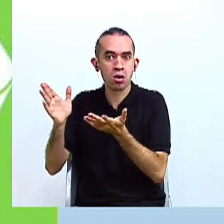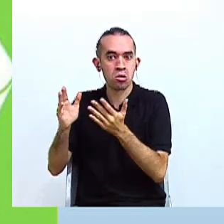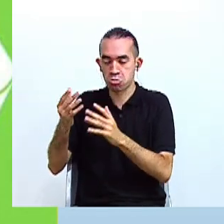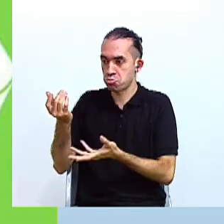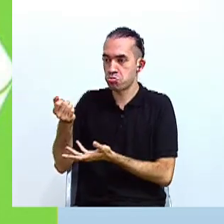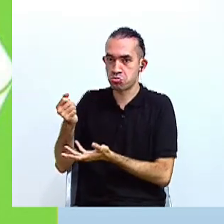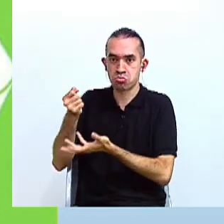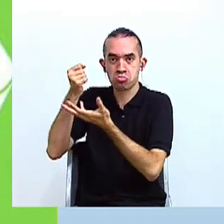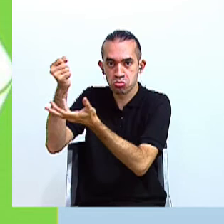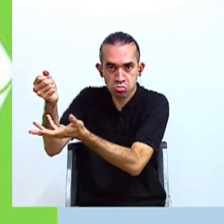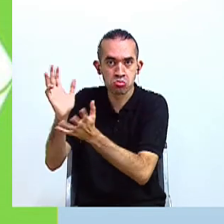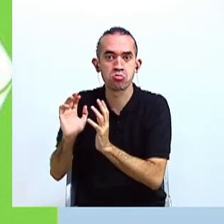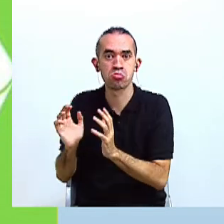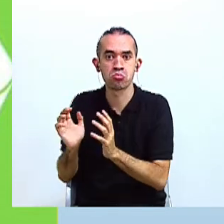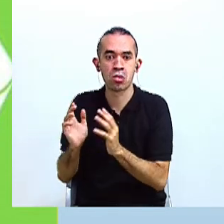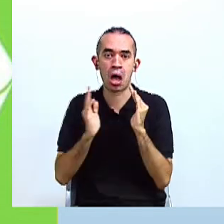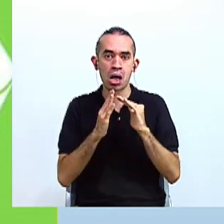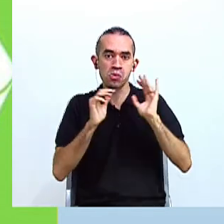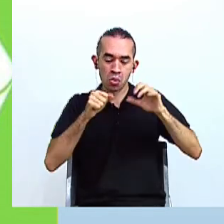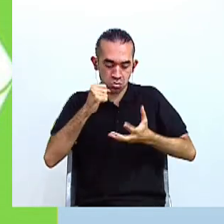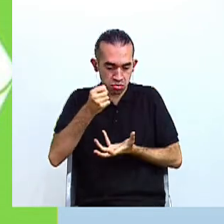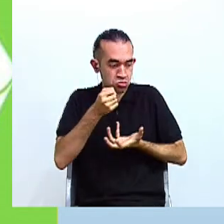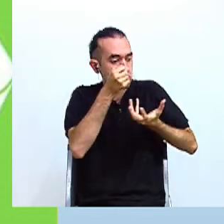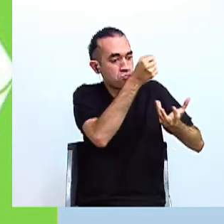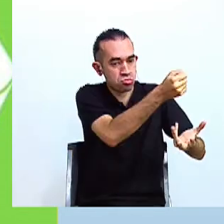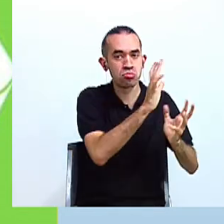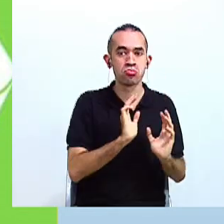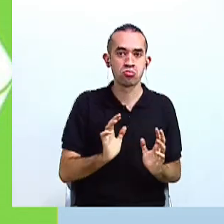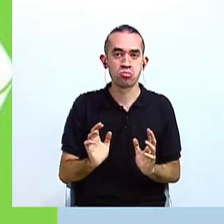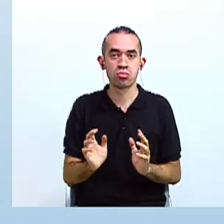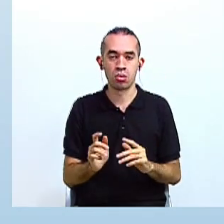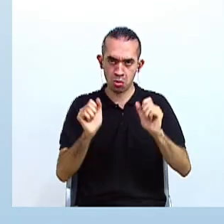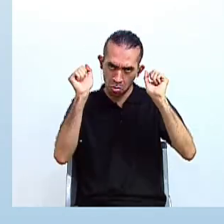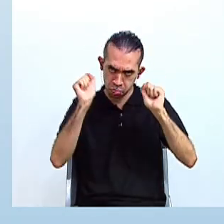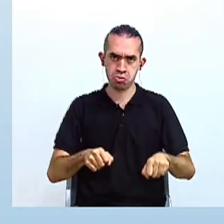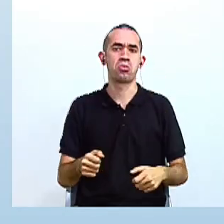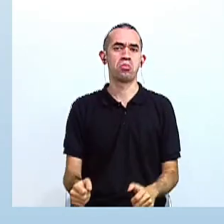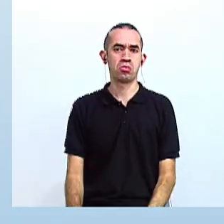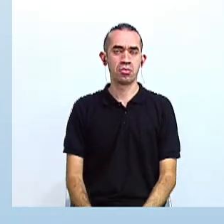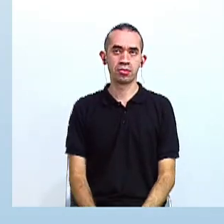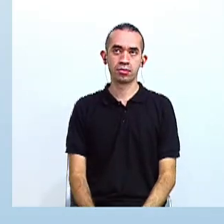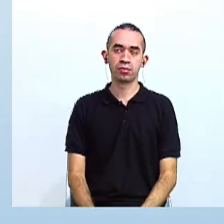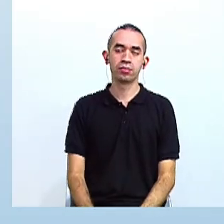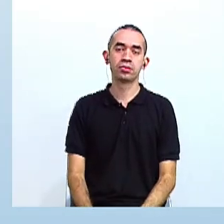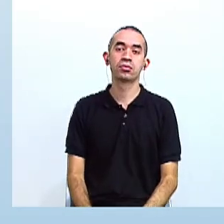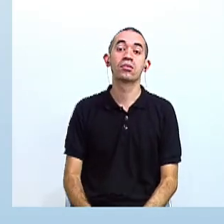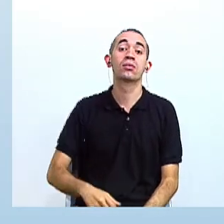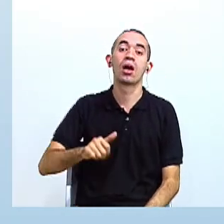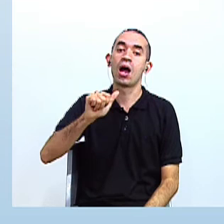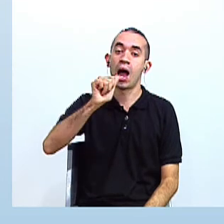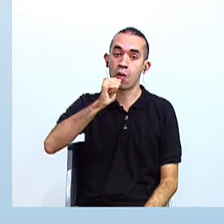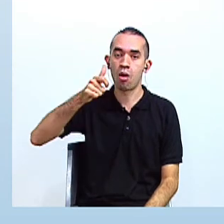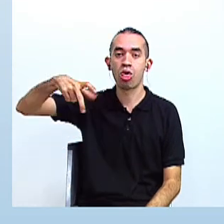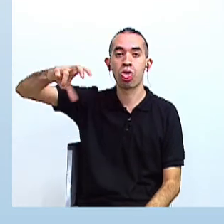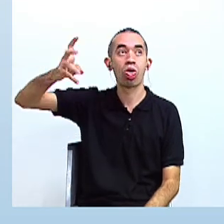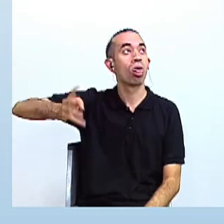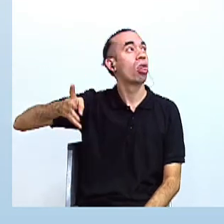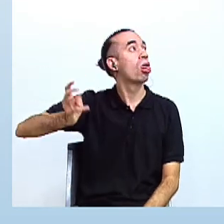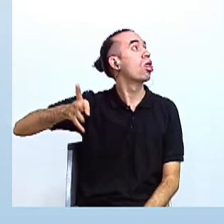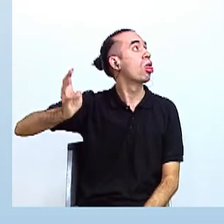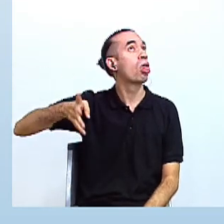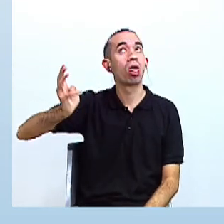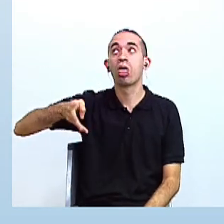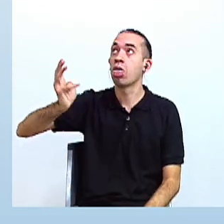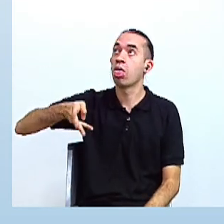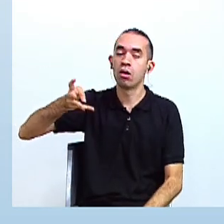en nuestras escuelas, en nuestros colegios. Es realmente mucho lo que podemos hacer. Ahorrar el agua, evitar esa